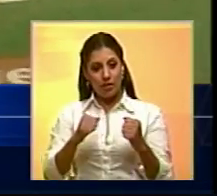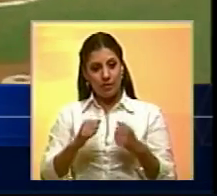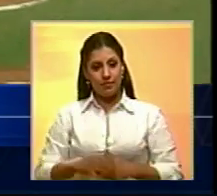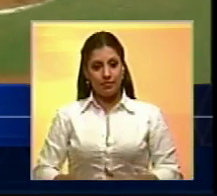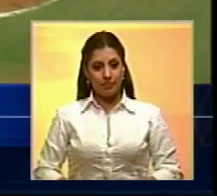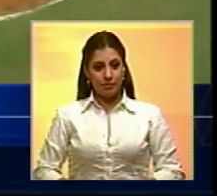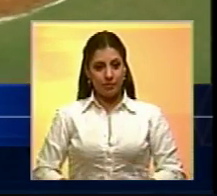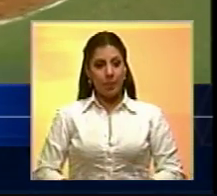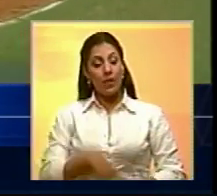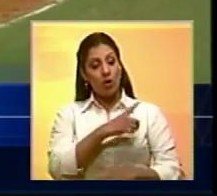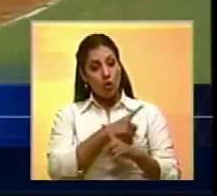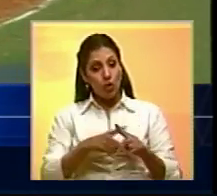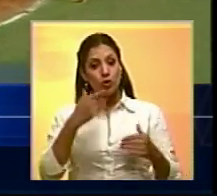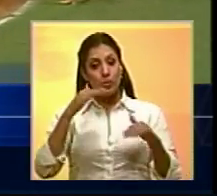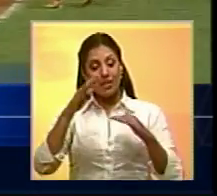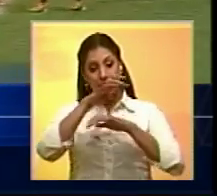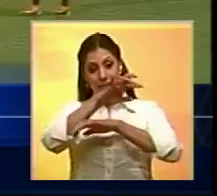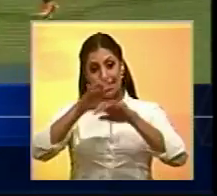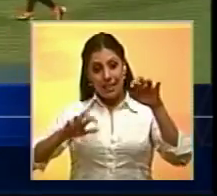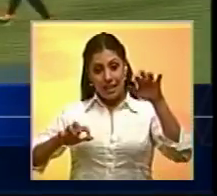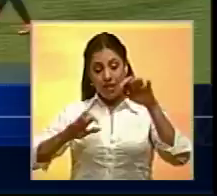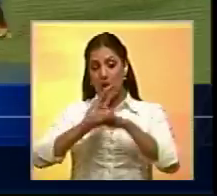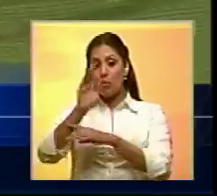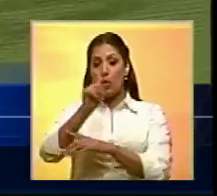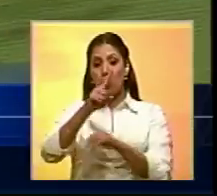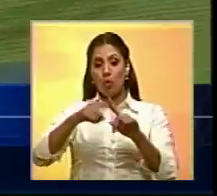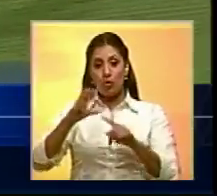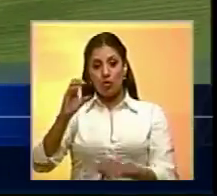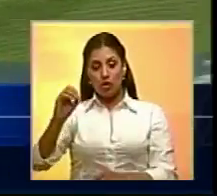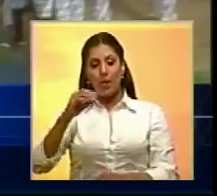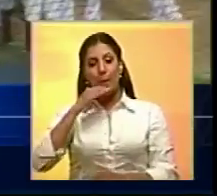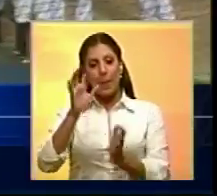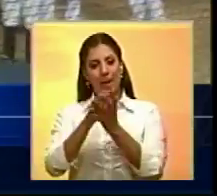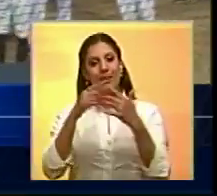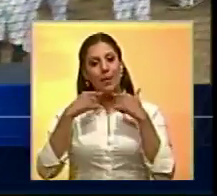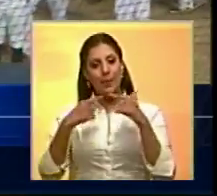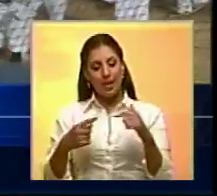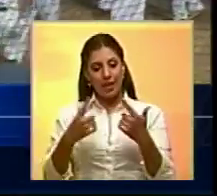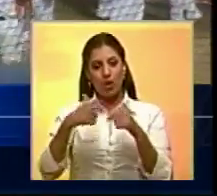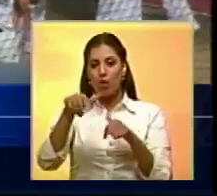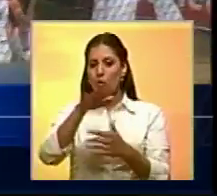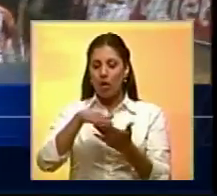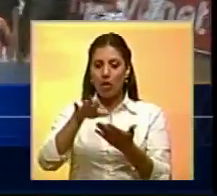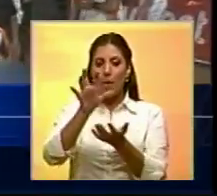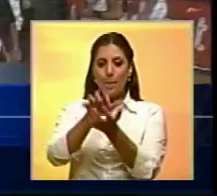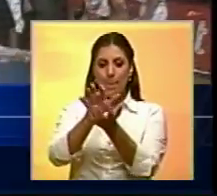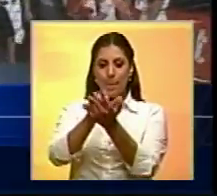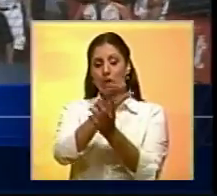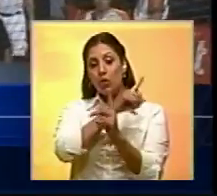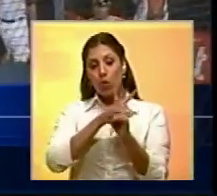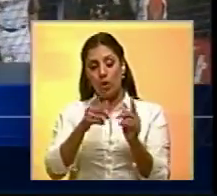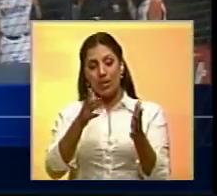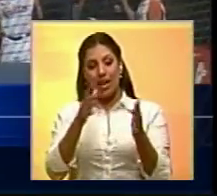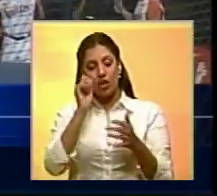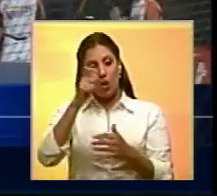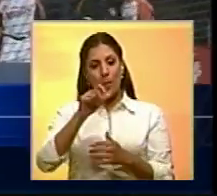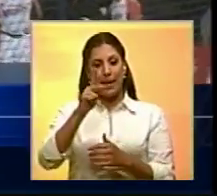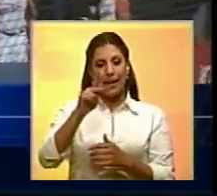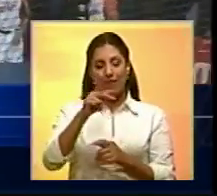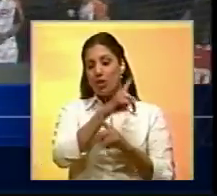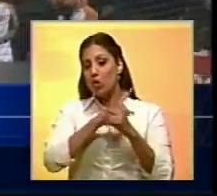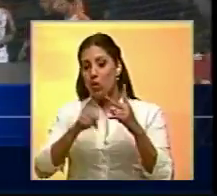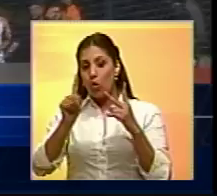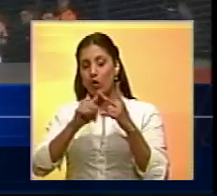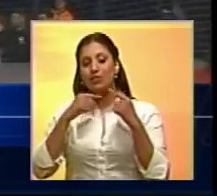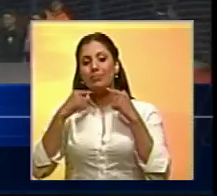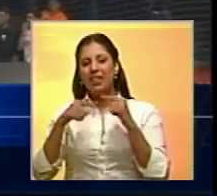estacazos. En otros compromisos, Tigres de Aragua venció 1-0 a Bravos de Margarita en el estadio Nueva Esparta en Por la Mar, juego ganado para Kevin Gadea y